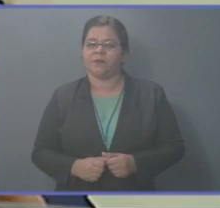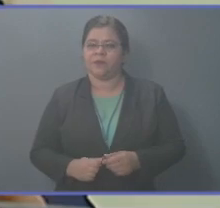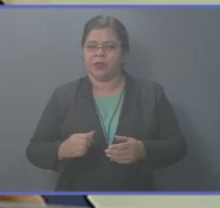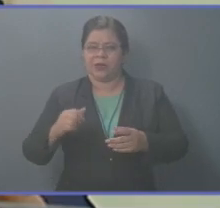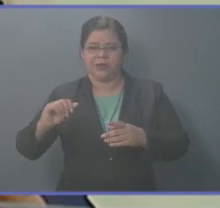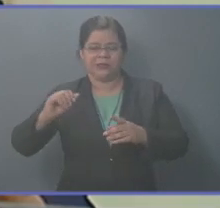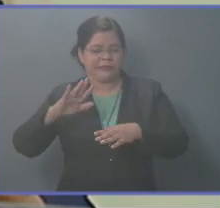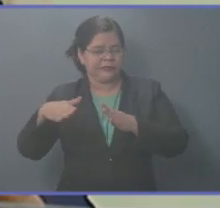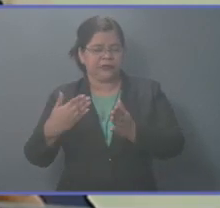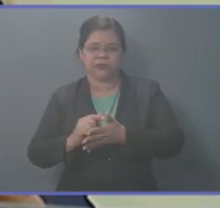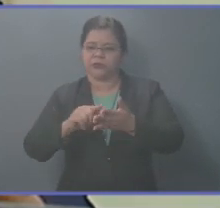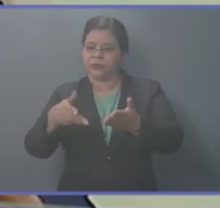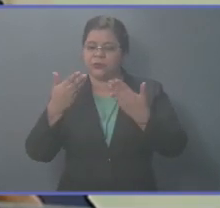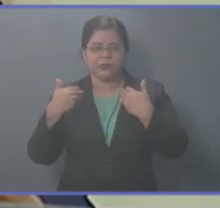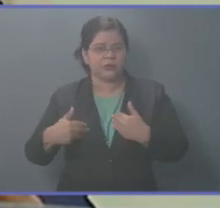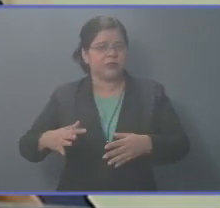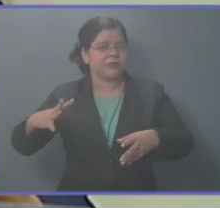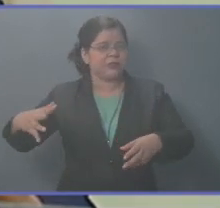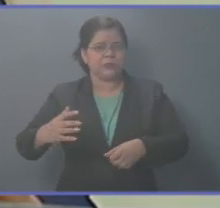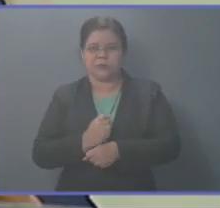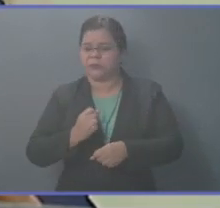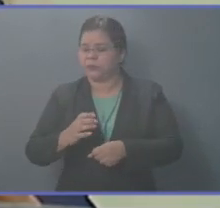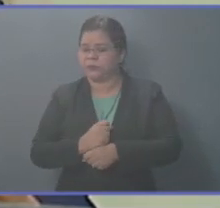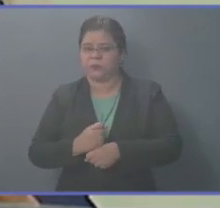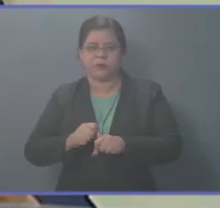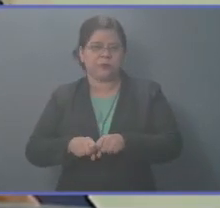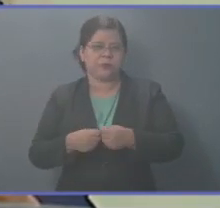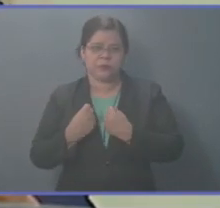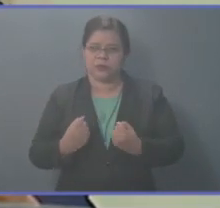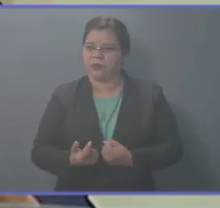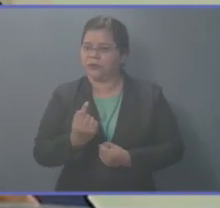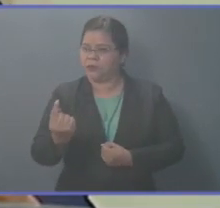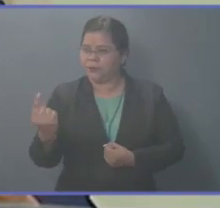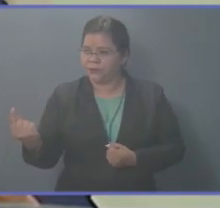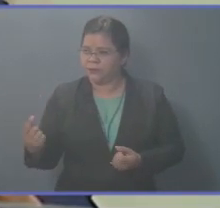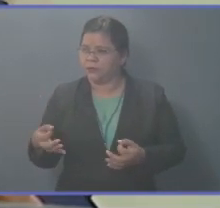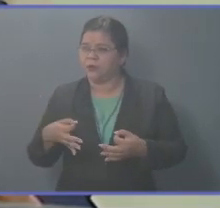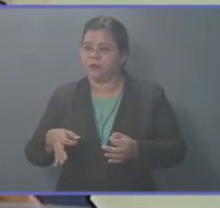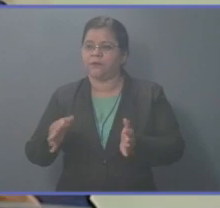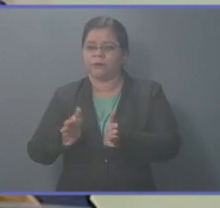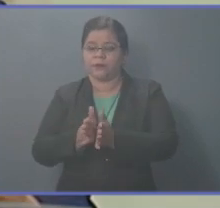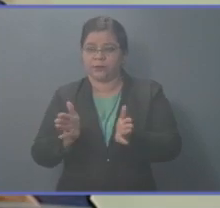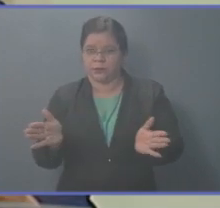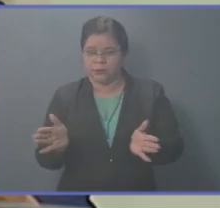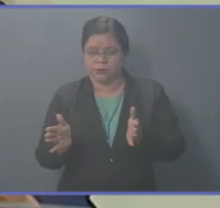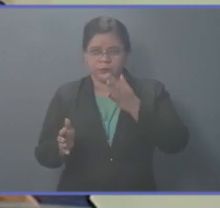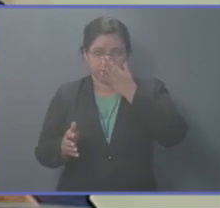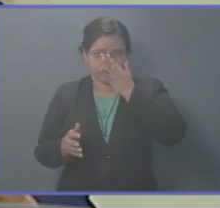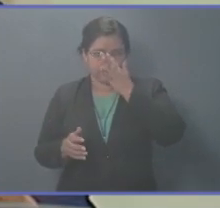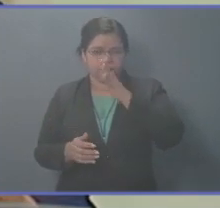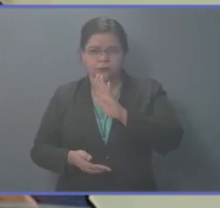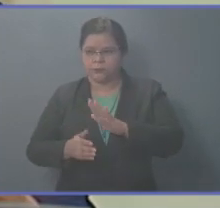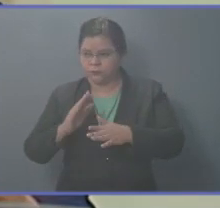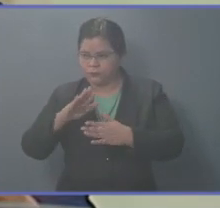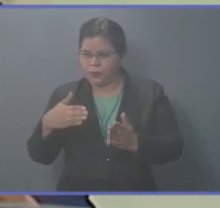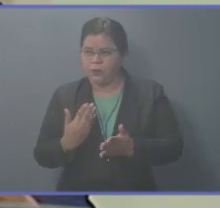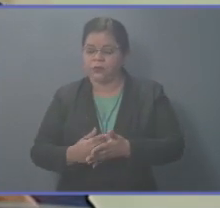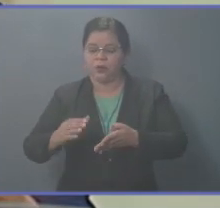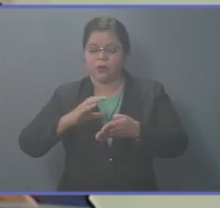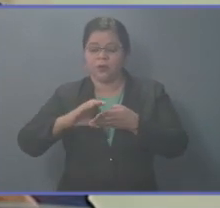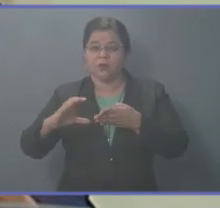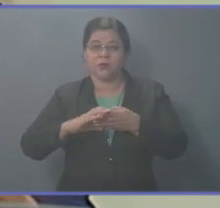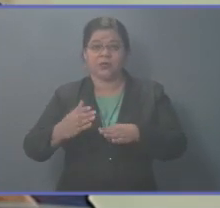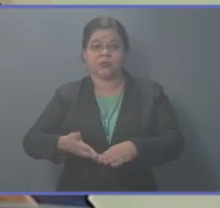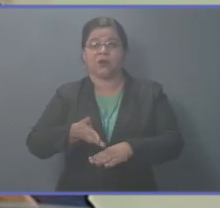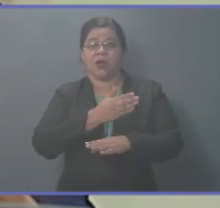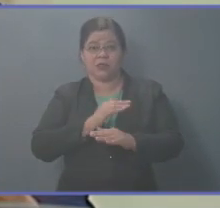exacerbables violaciones de los derechos fundamentales de la población en general, tal como ocurriera en el contexto de la Guerra